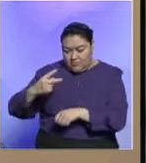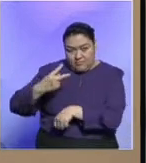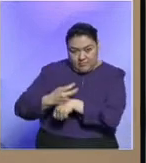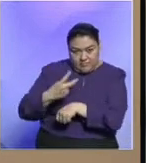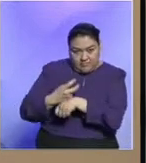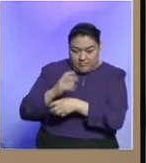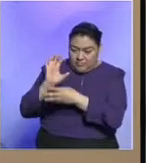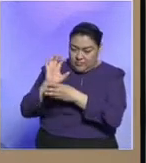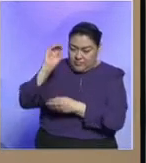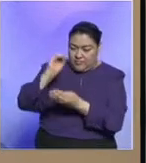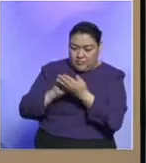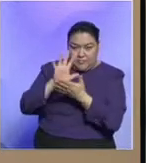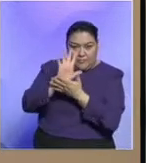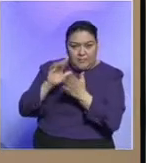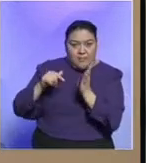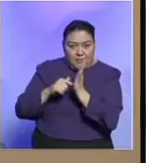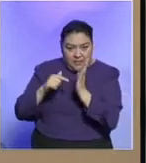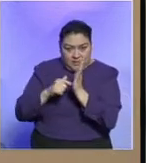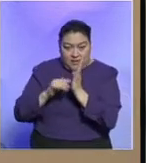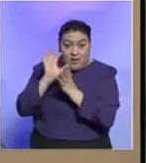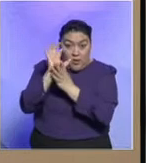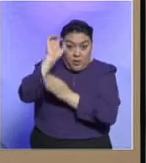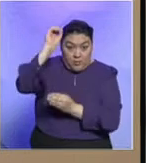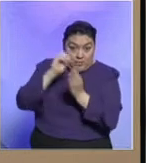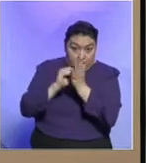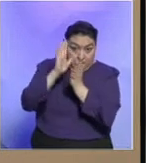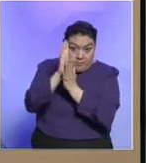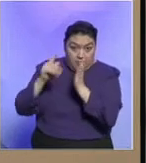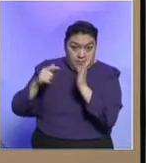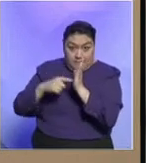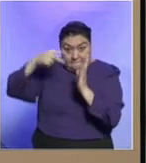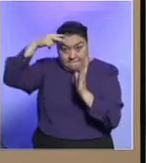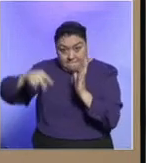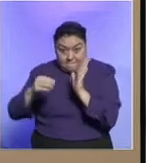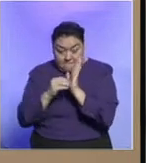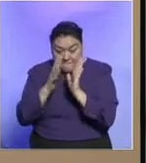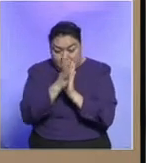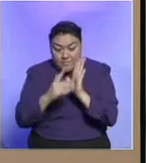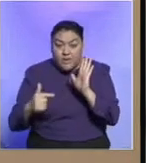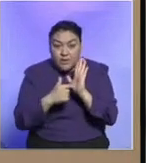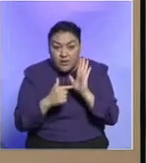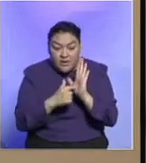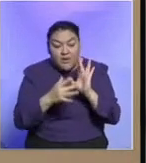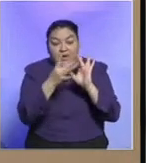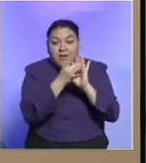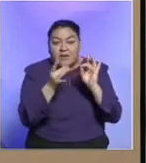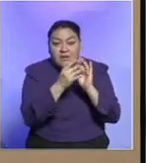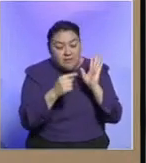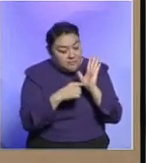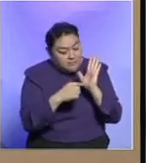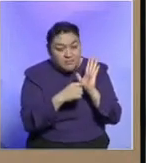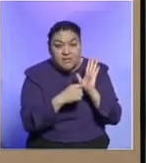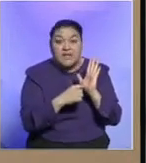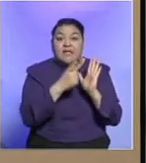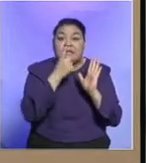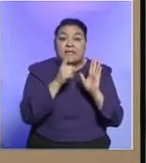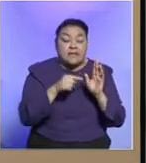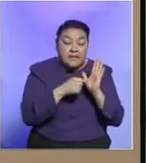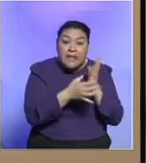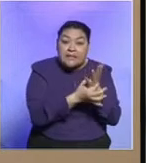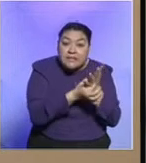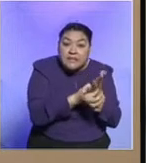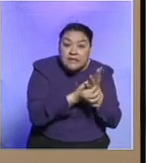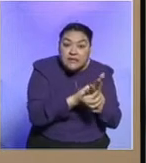la Constitución Federal, en el que expresamente se señala que, y entre